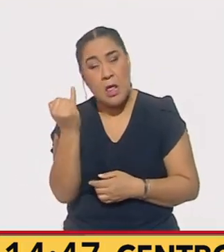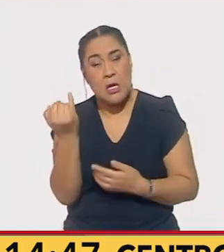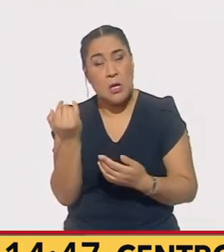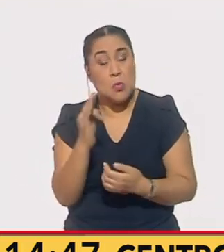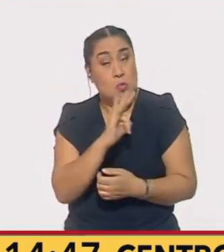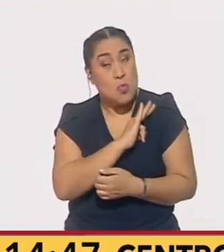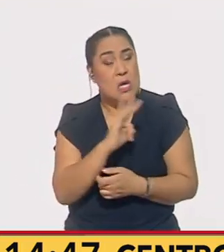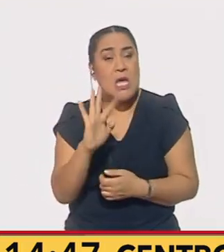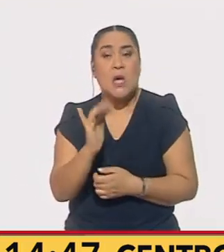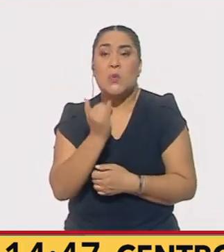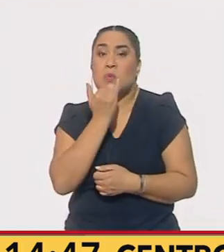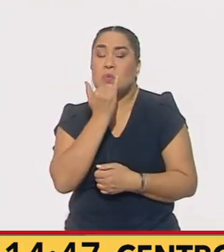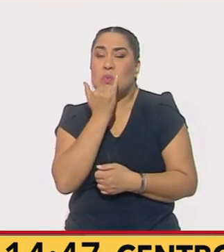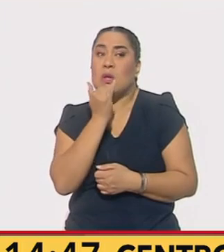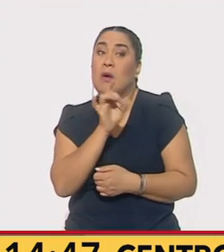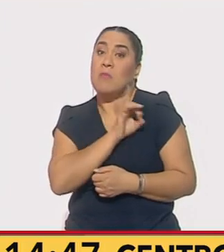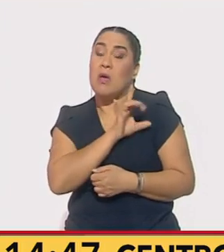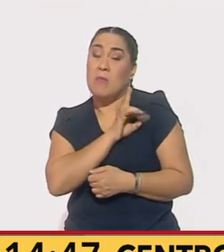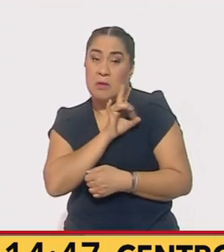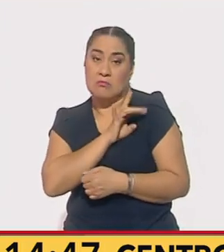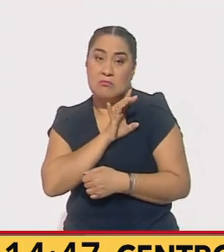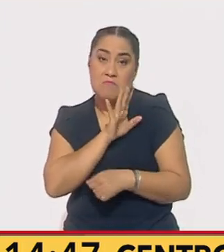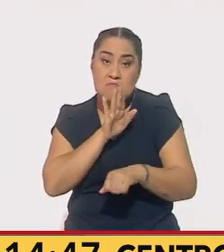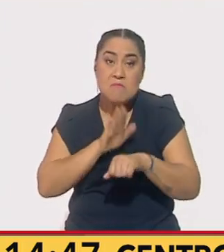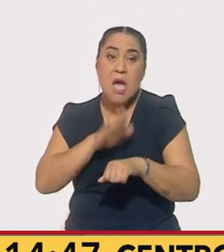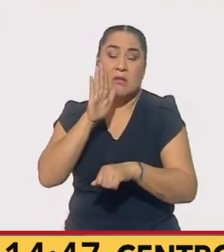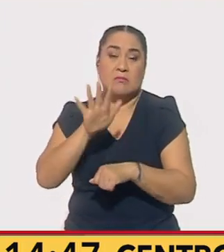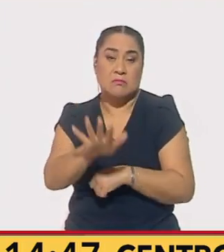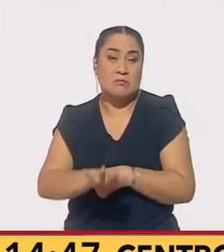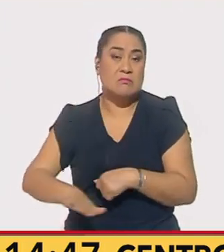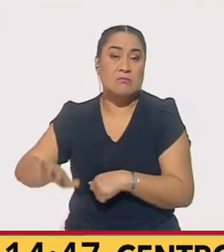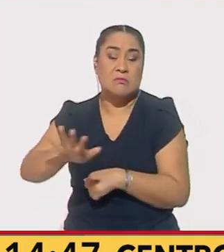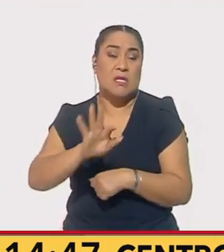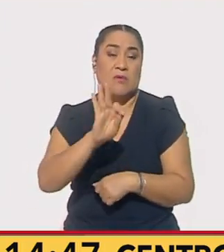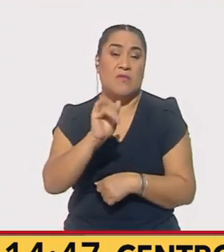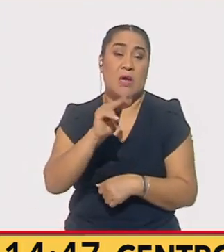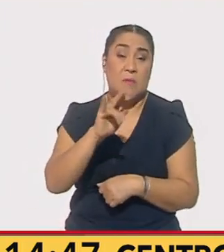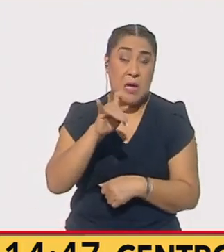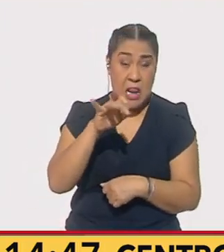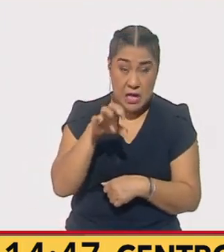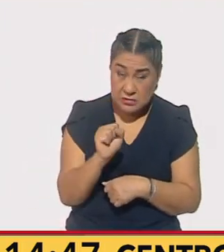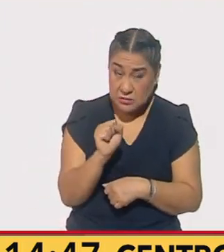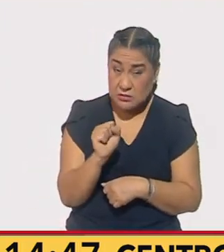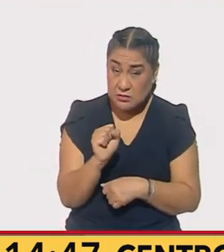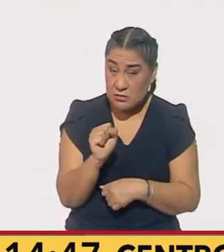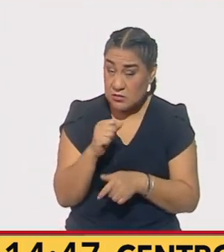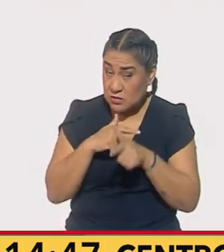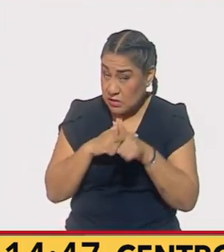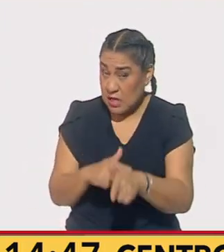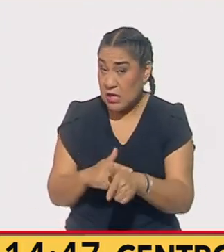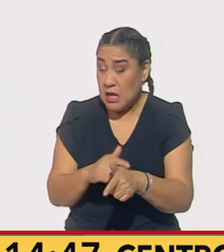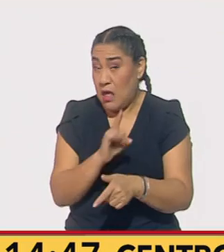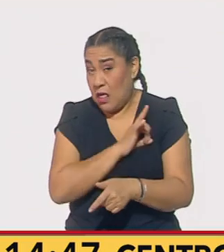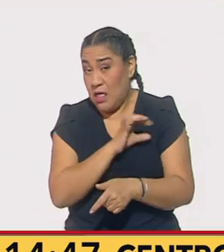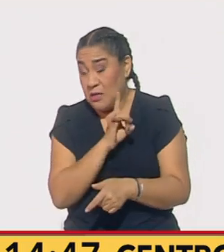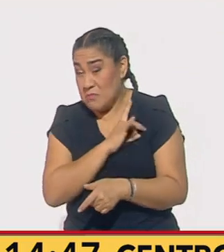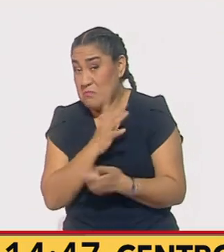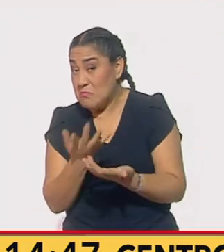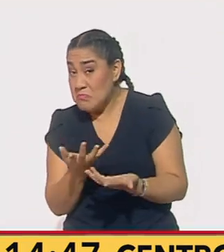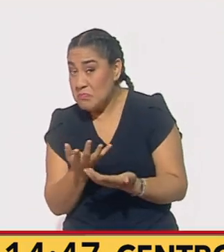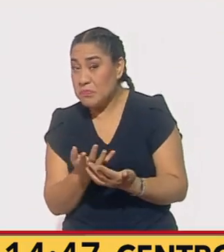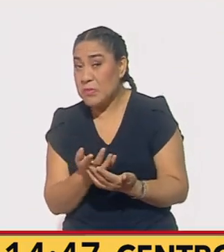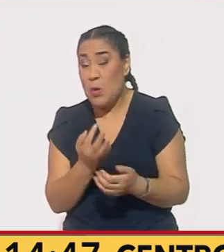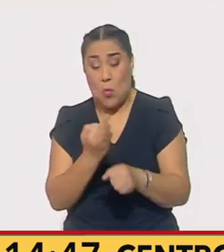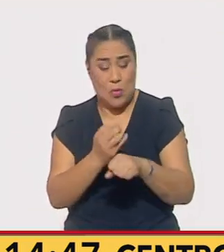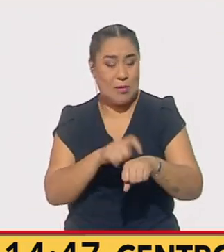alerta, amenaza y terror que se vive desde hace muchas décadas en las favelas? Nos quedan poquititos segundos, pero es importante este